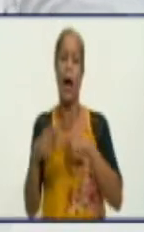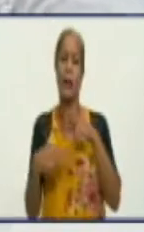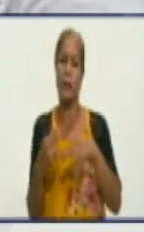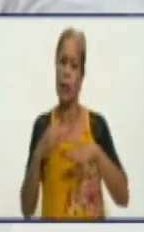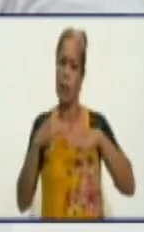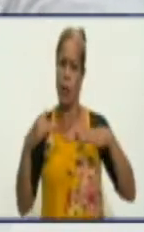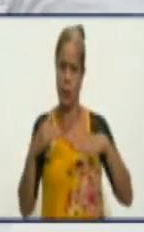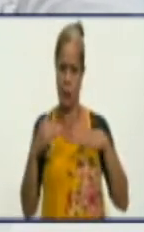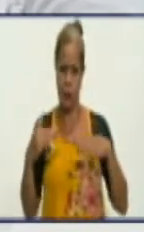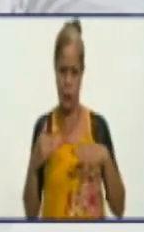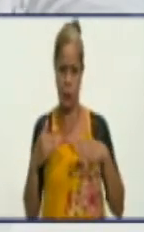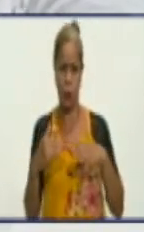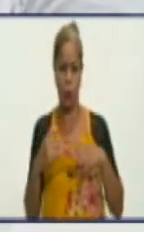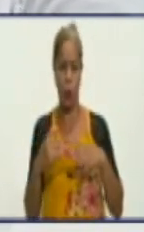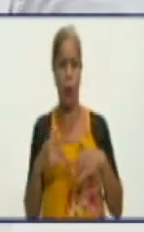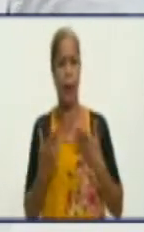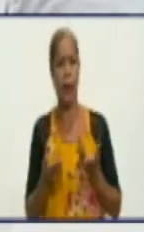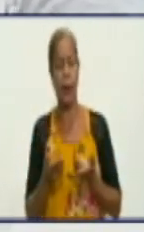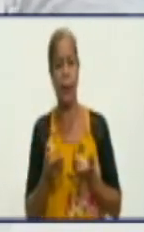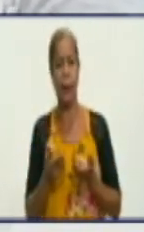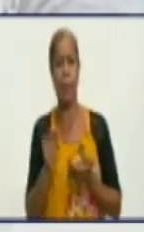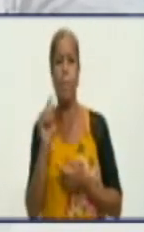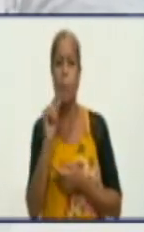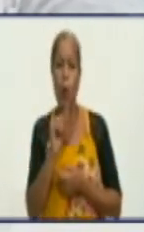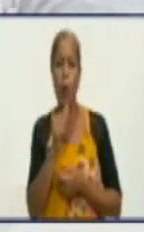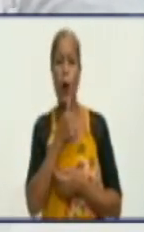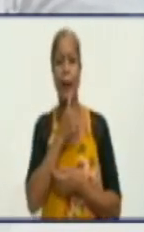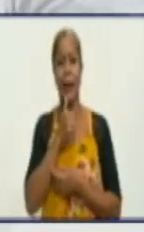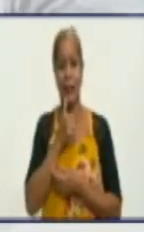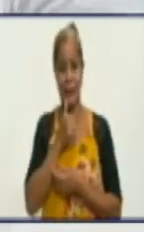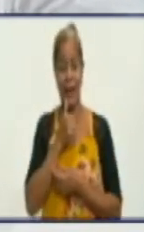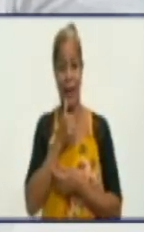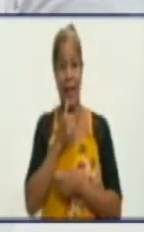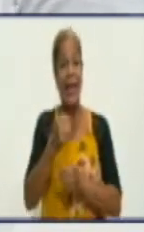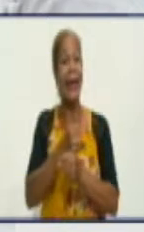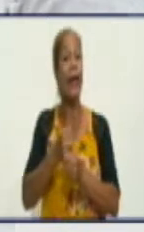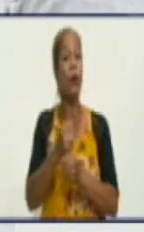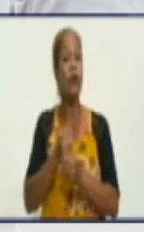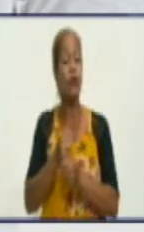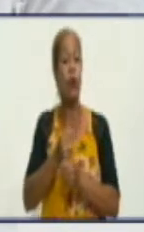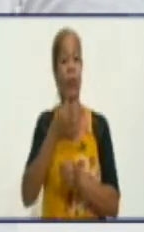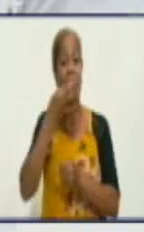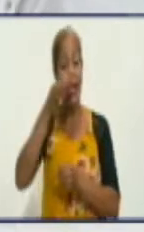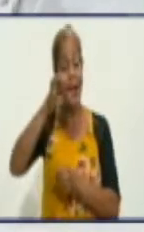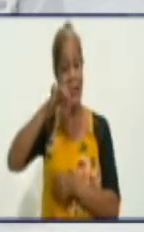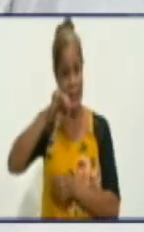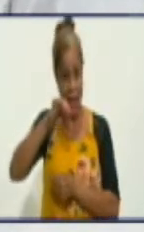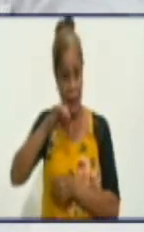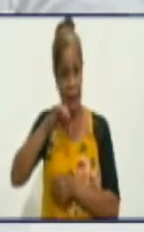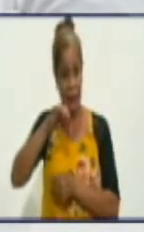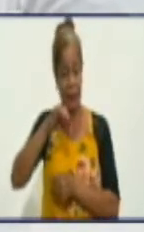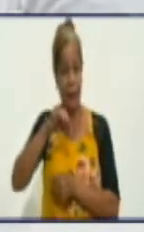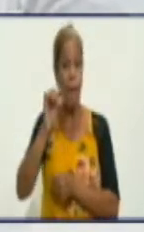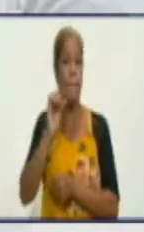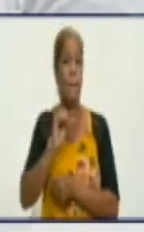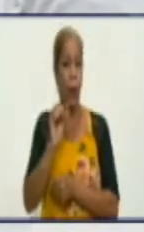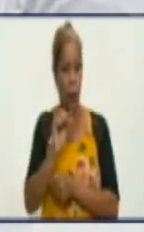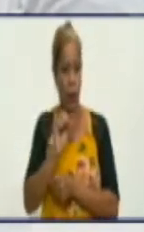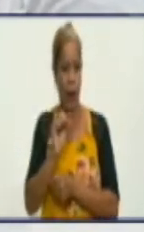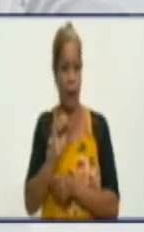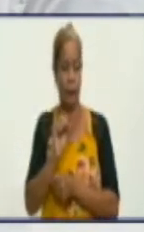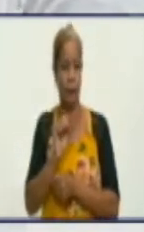hacen, tratar de no consumir altas grasas. El uso de sal es muy importante y no es por, a veces uno dice, es capricho del médico, no, es que